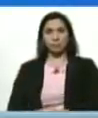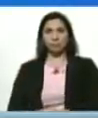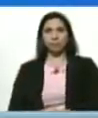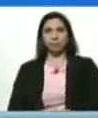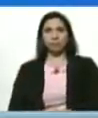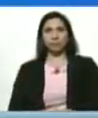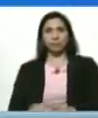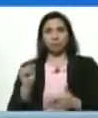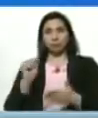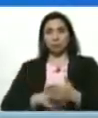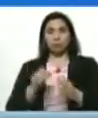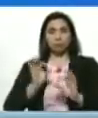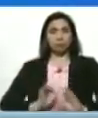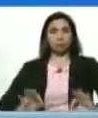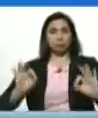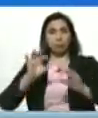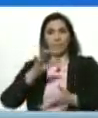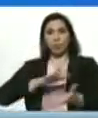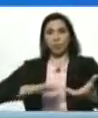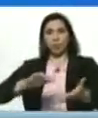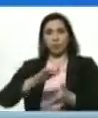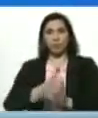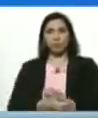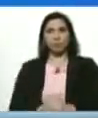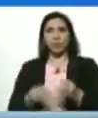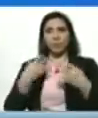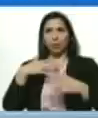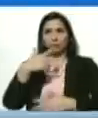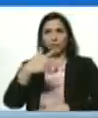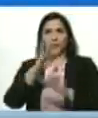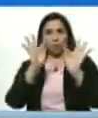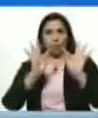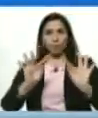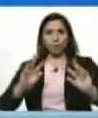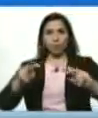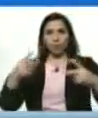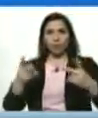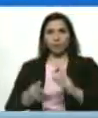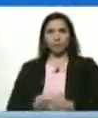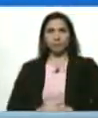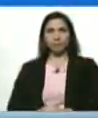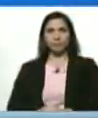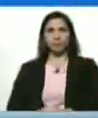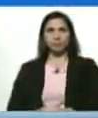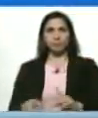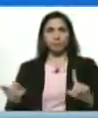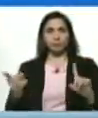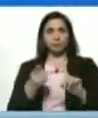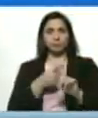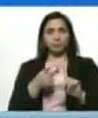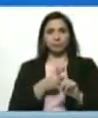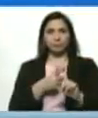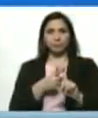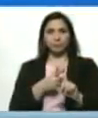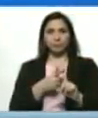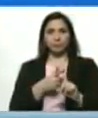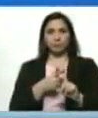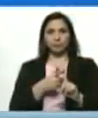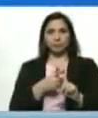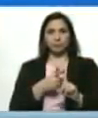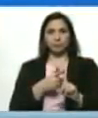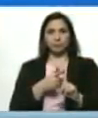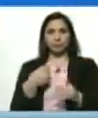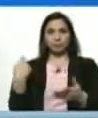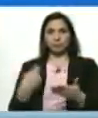sin ningún tipo de problema así que son tres modalidades la primera modalidad el